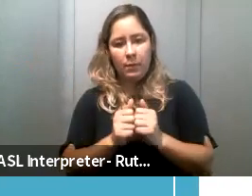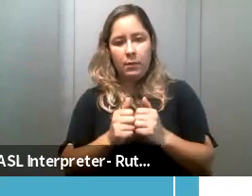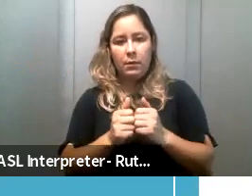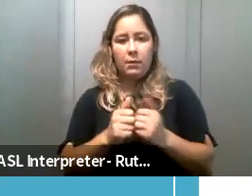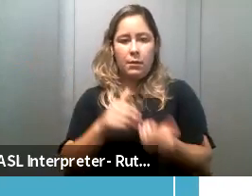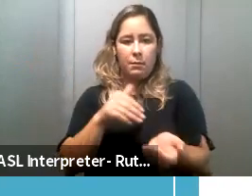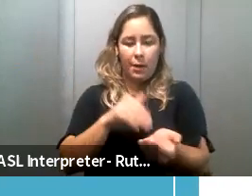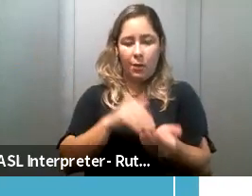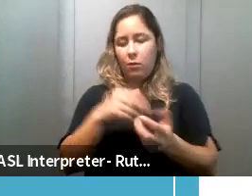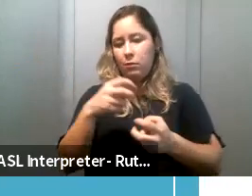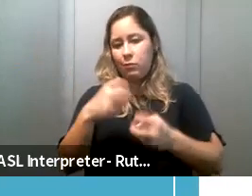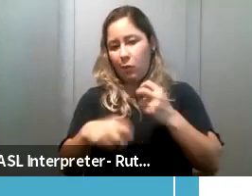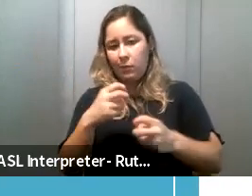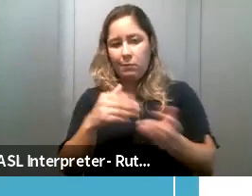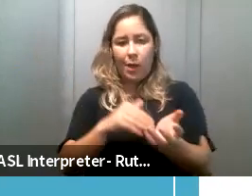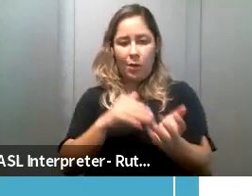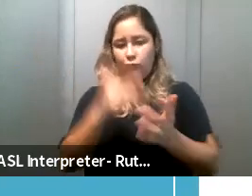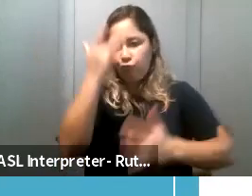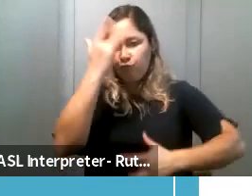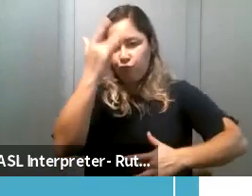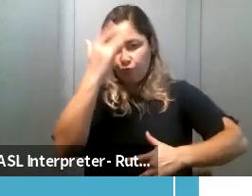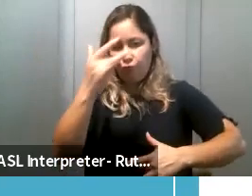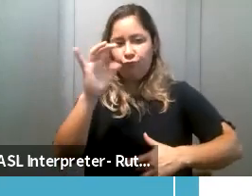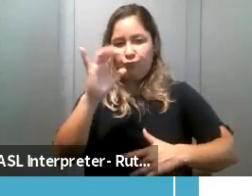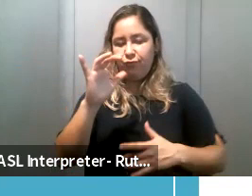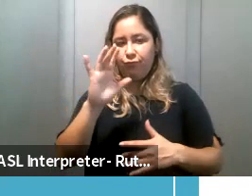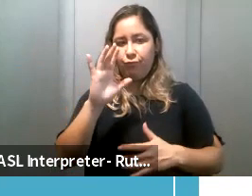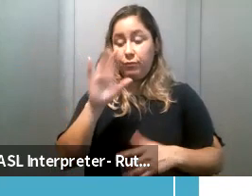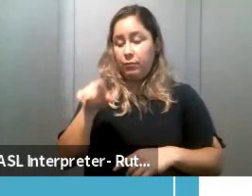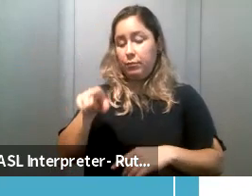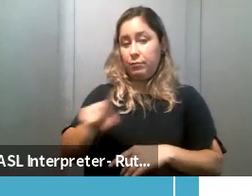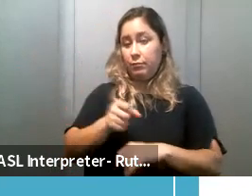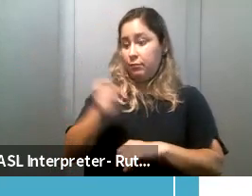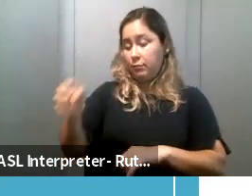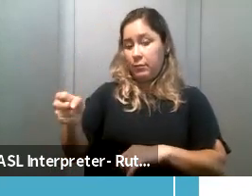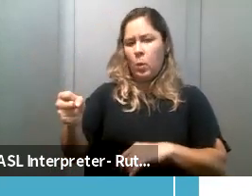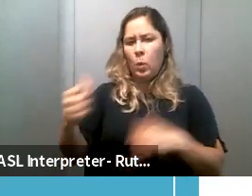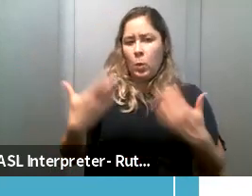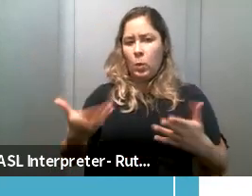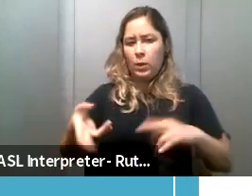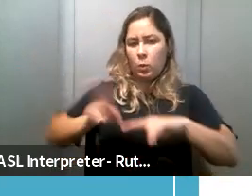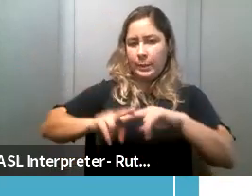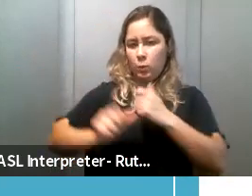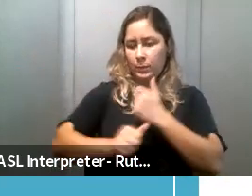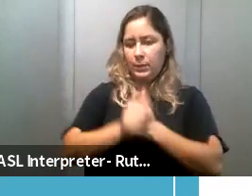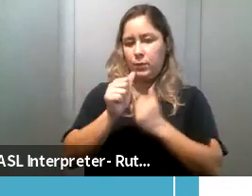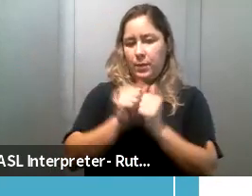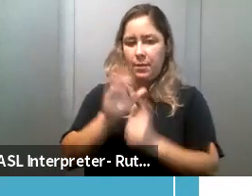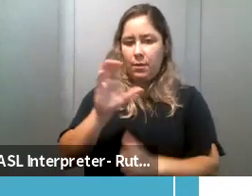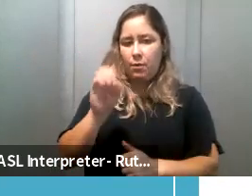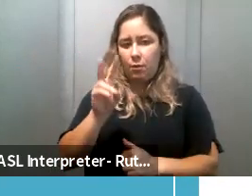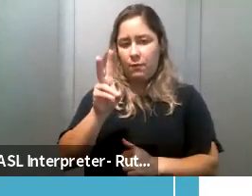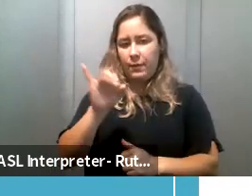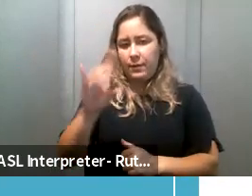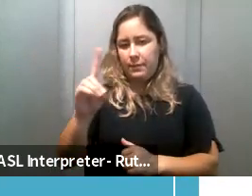COVID-19. Entonces, eso es un poquito de información sobre esta campaña